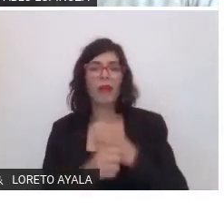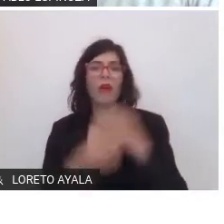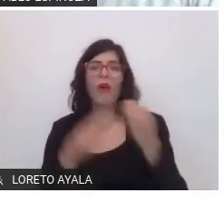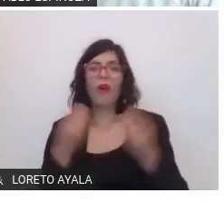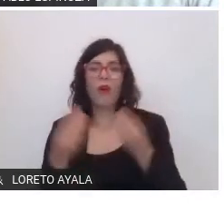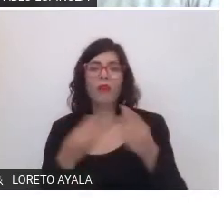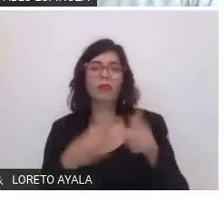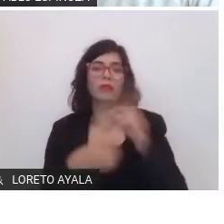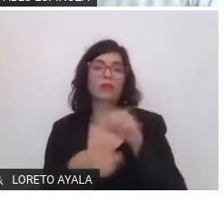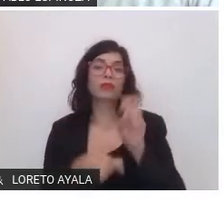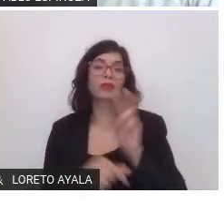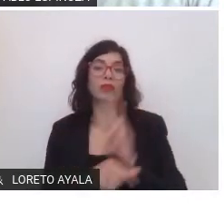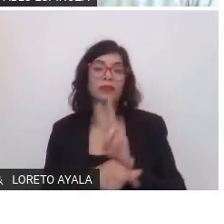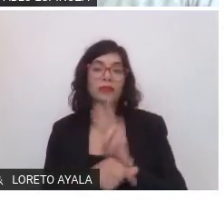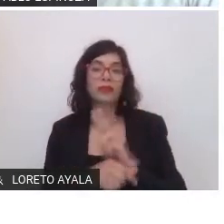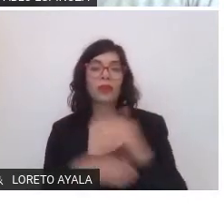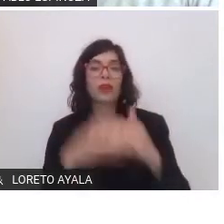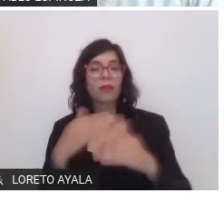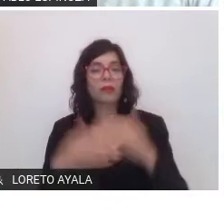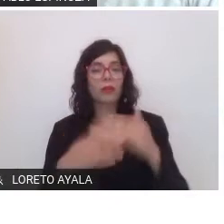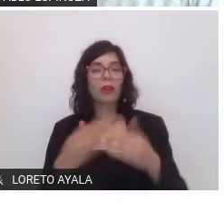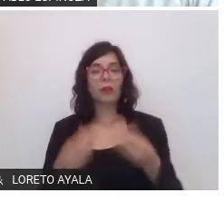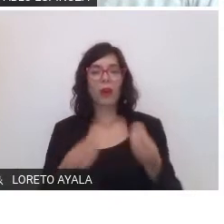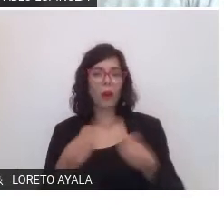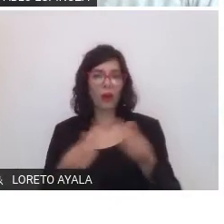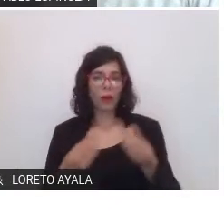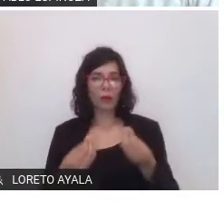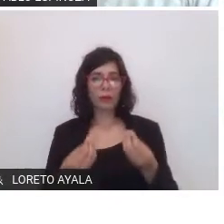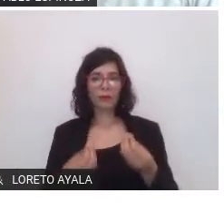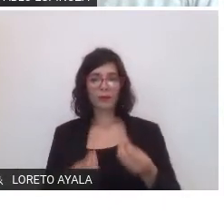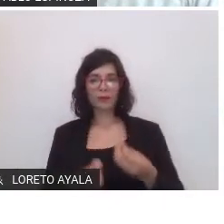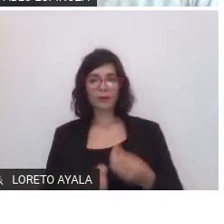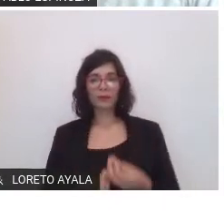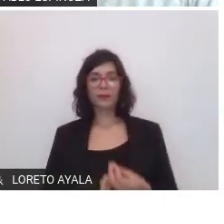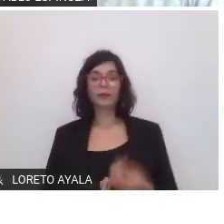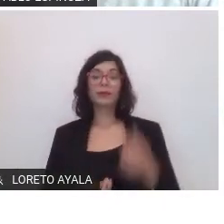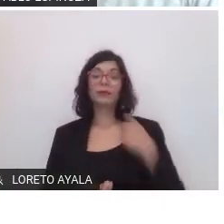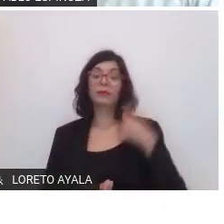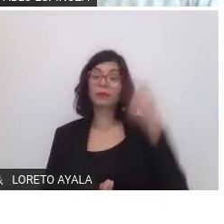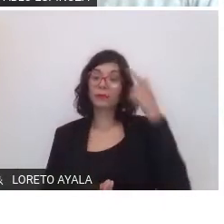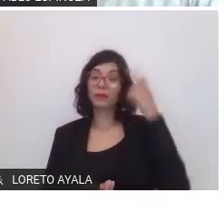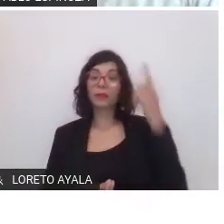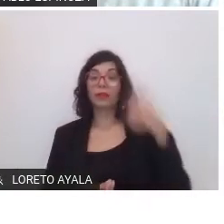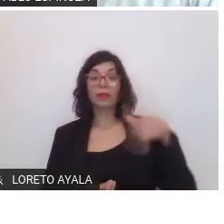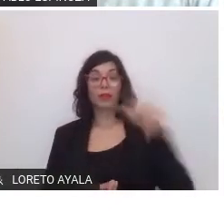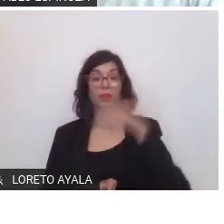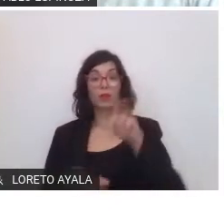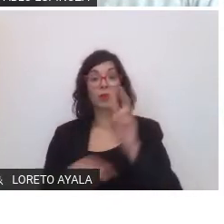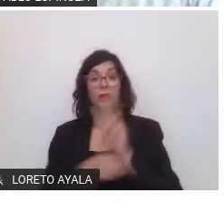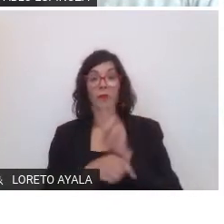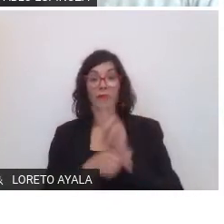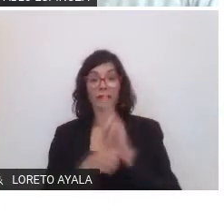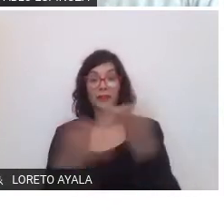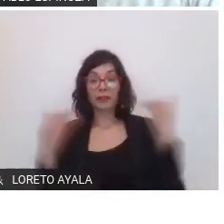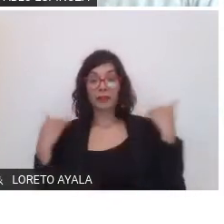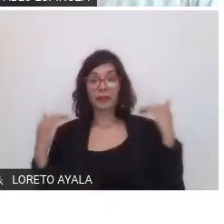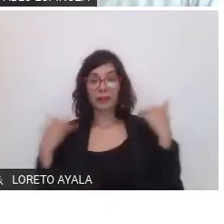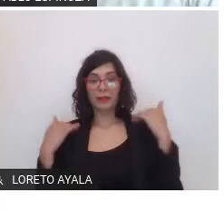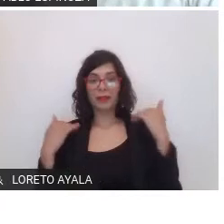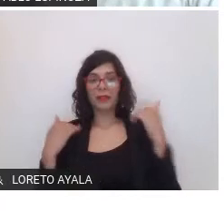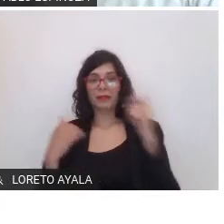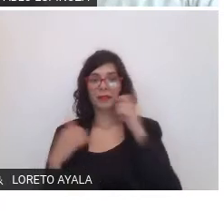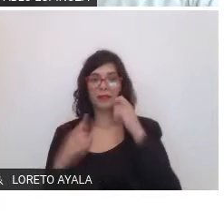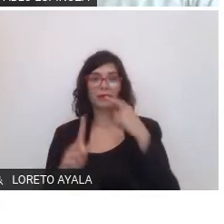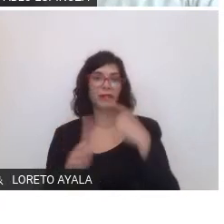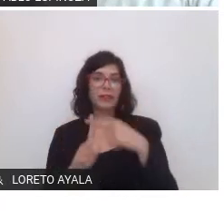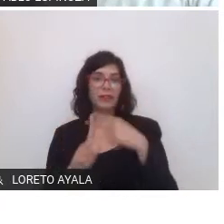profesores. Por lo tanto, creo que los profesores de educación física llevamos una ventaja en esa situación.